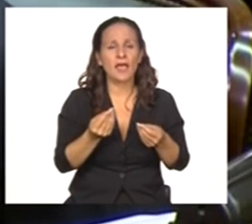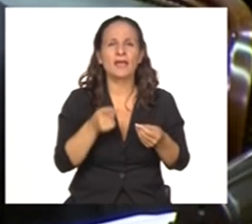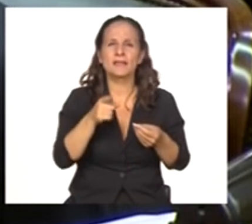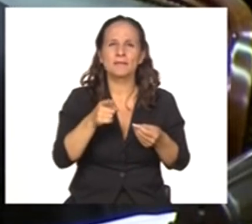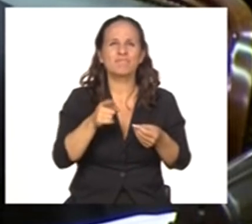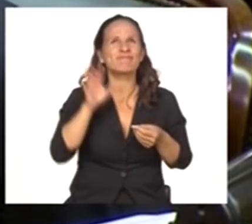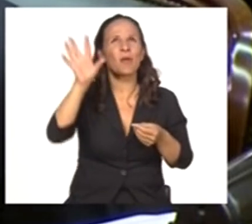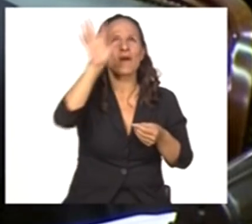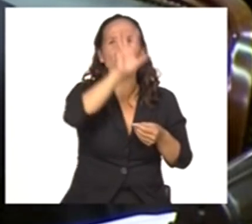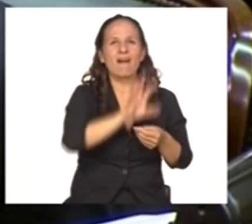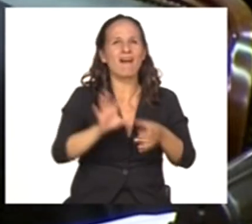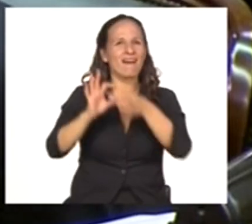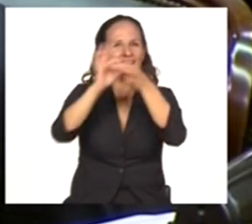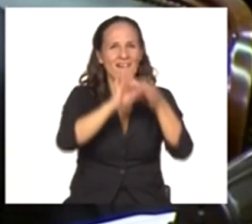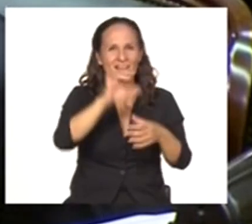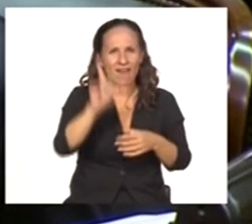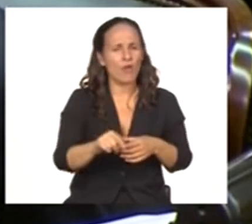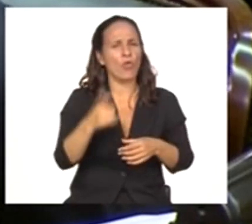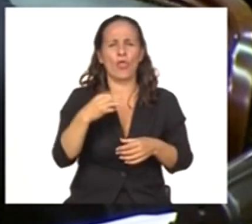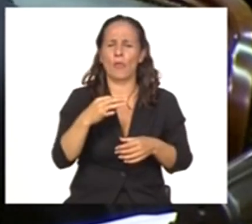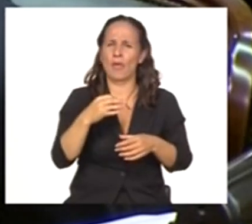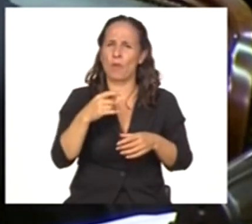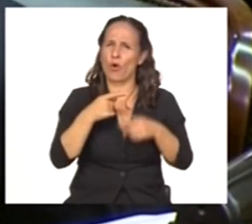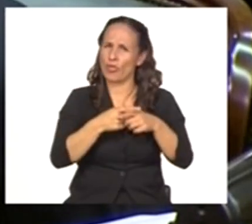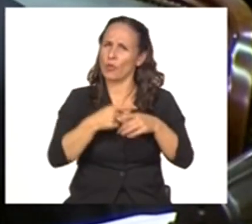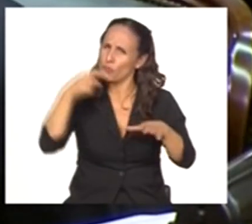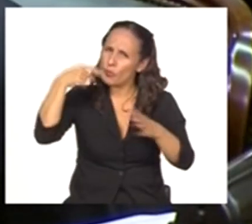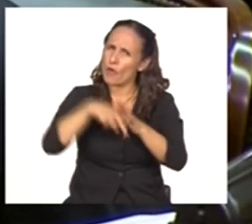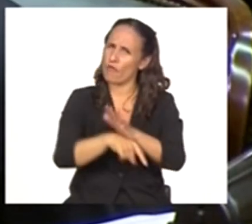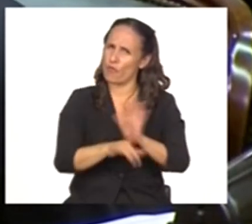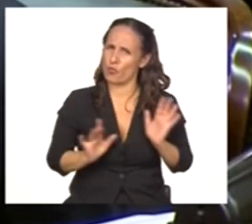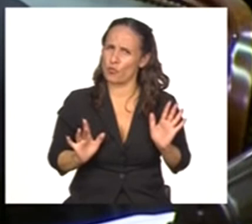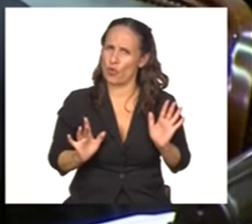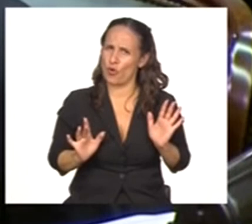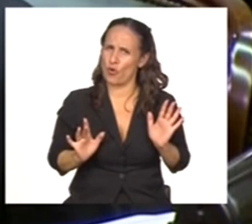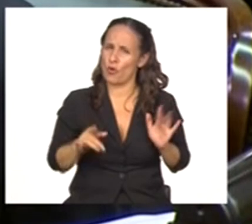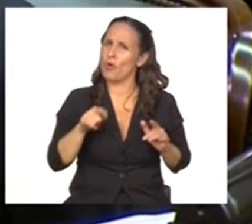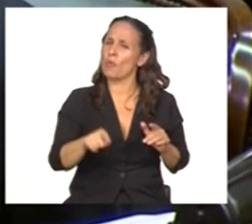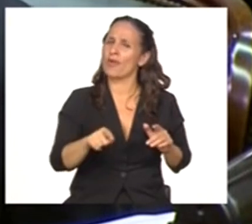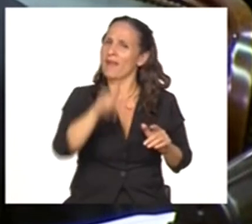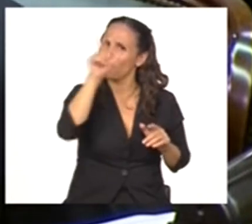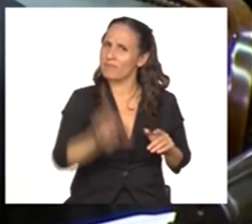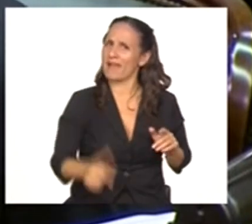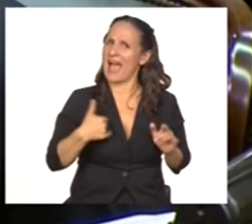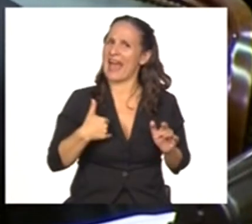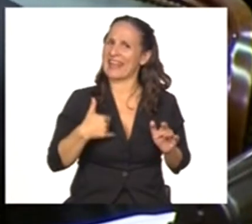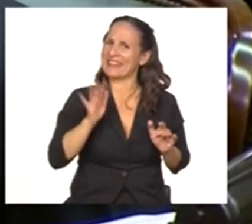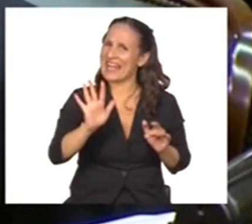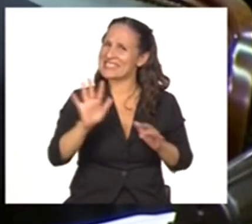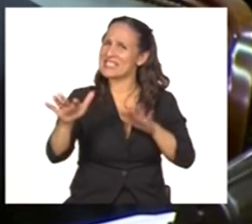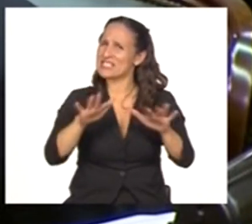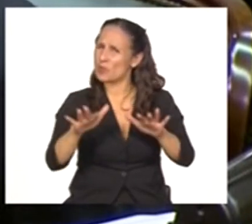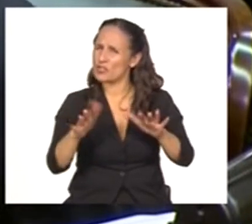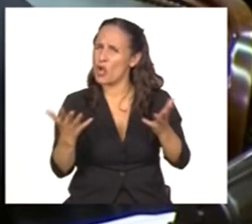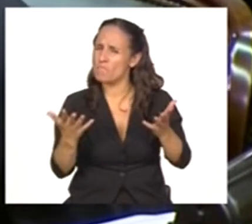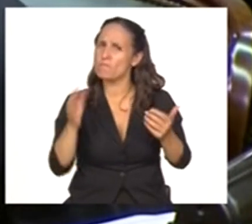nivel federal, un federalismo que tenemos que discutir profundamente, porque si hoy en la Argentina existe este tipo de situaciones en